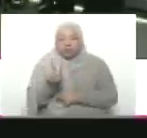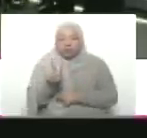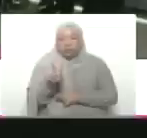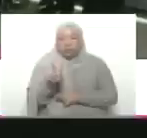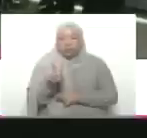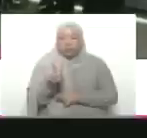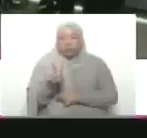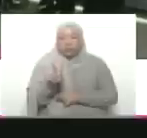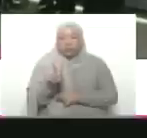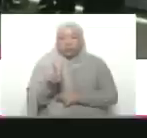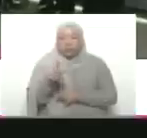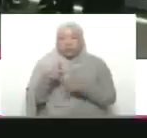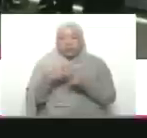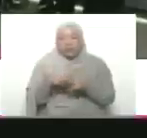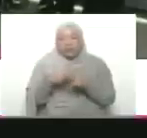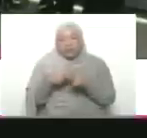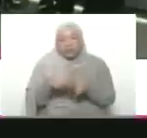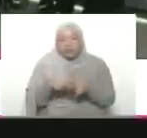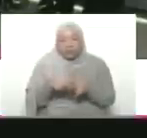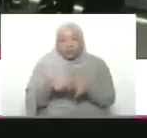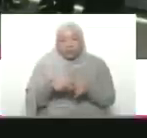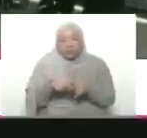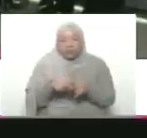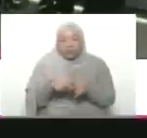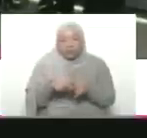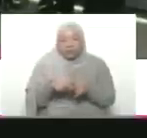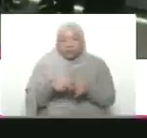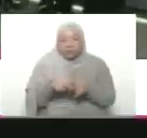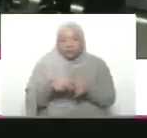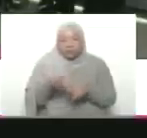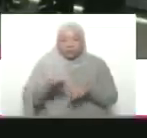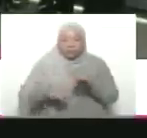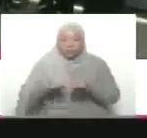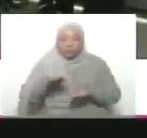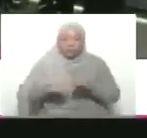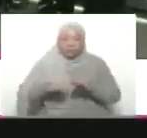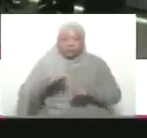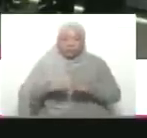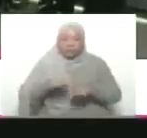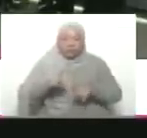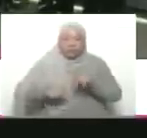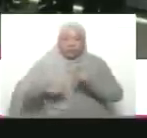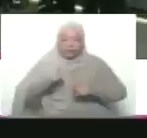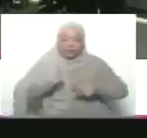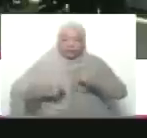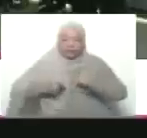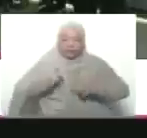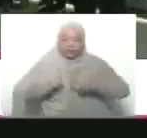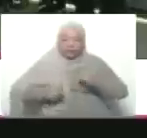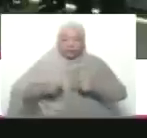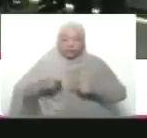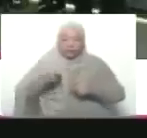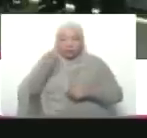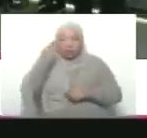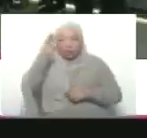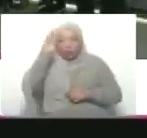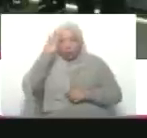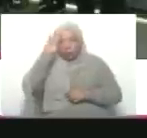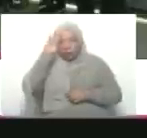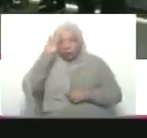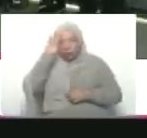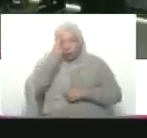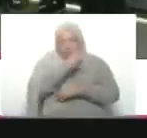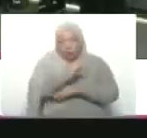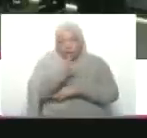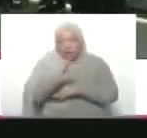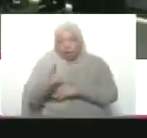daban talleres de percusión cubano caribeña y